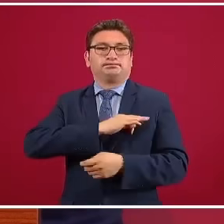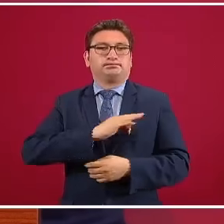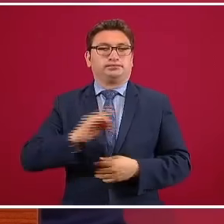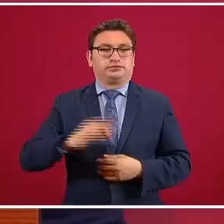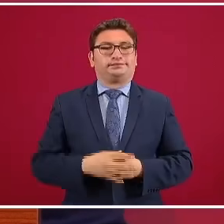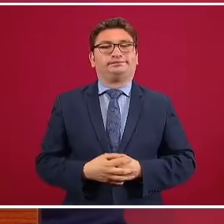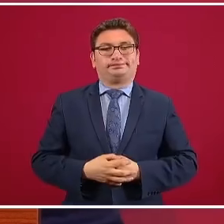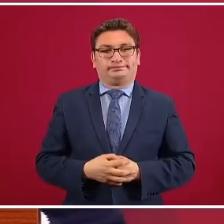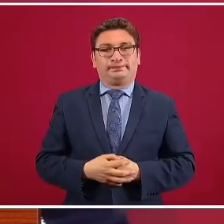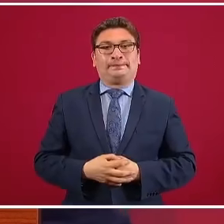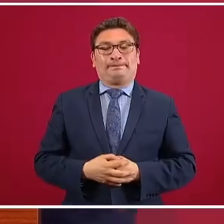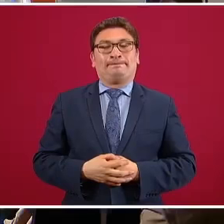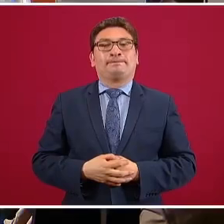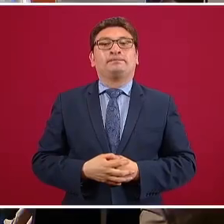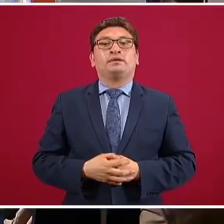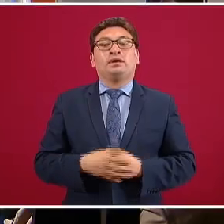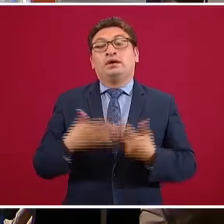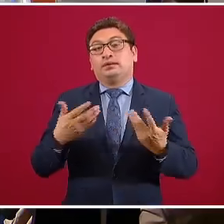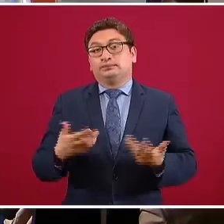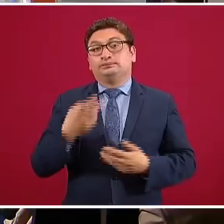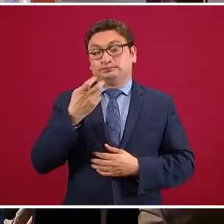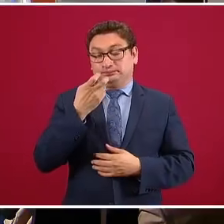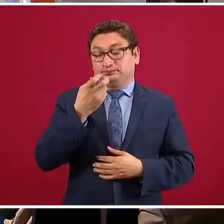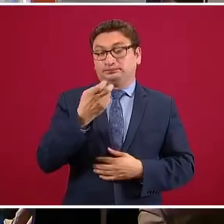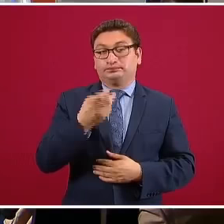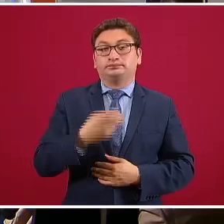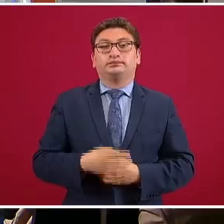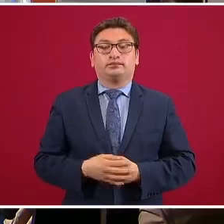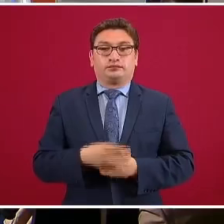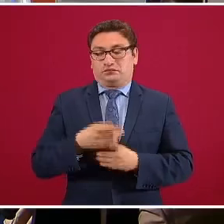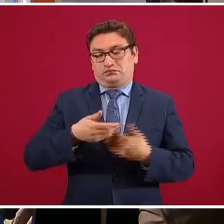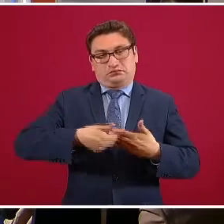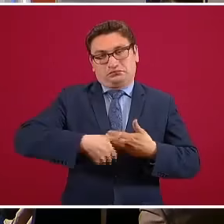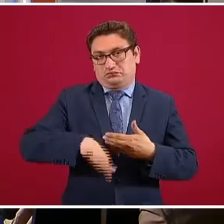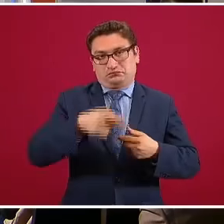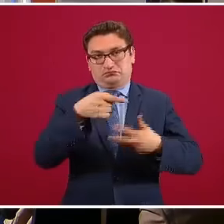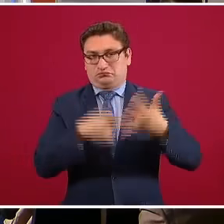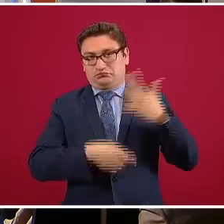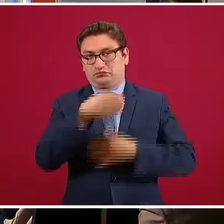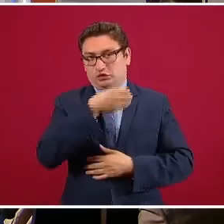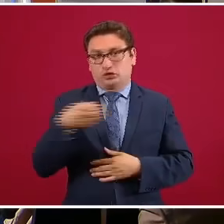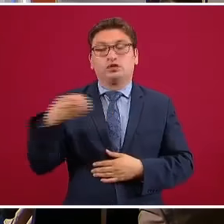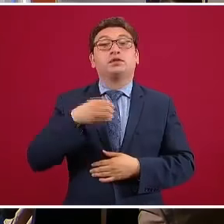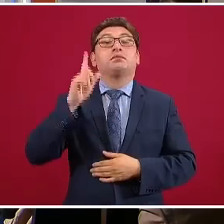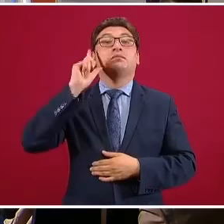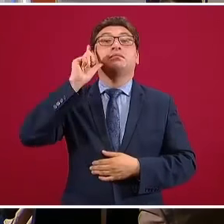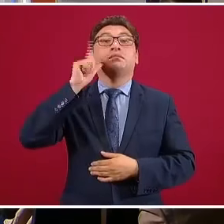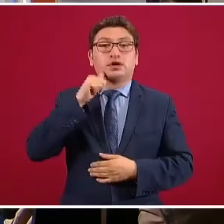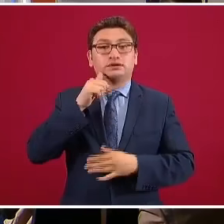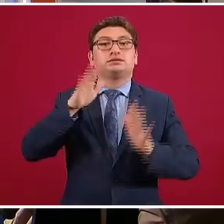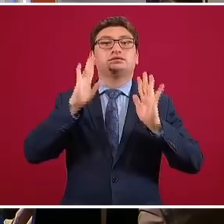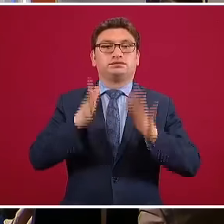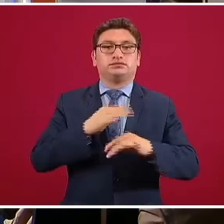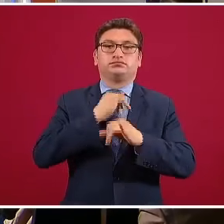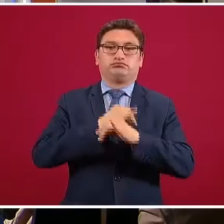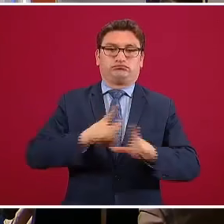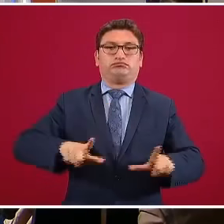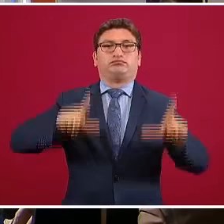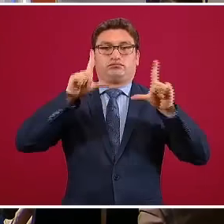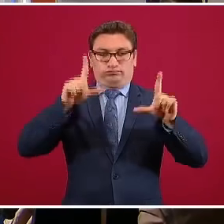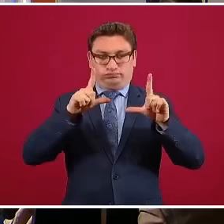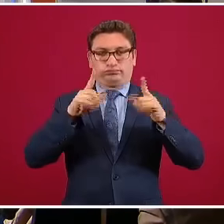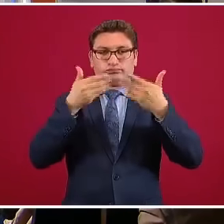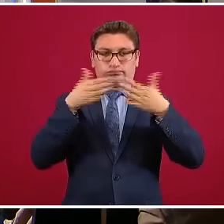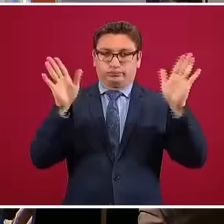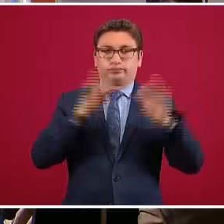seguimiento permanente así es cómo va a operar insisto en el día de mañana ya estará disponible el sitio